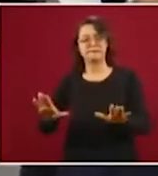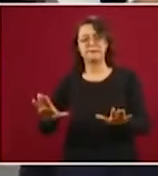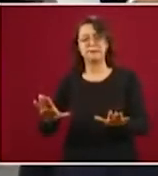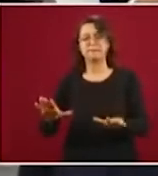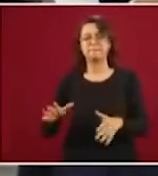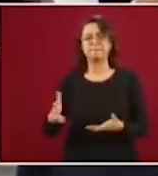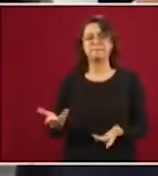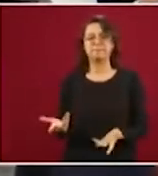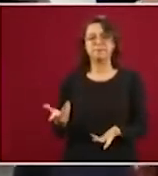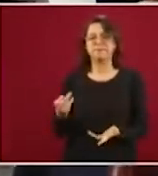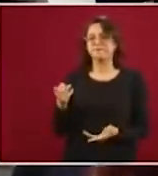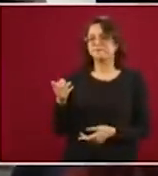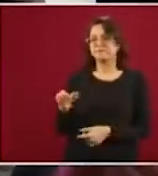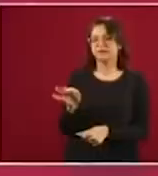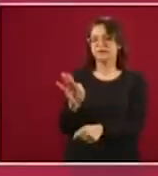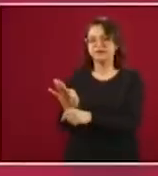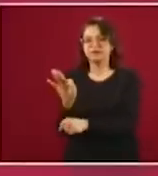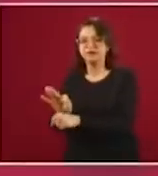Palero,